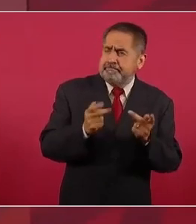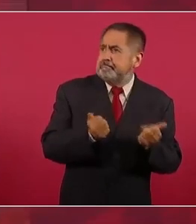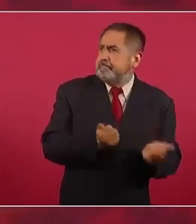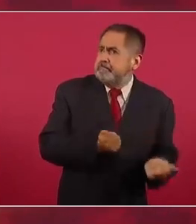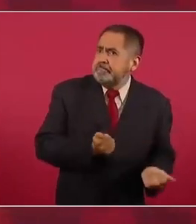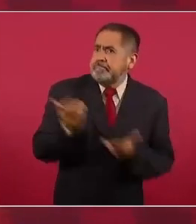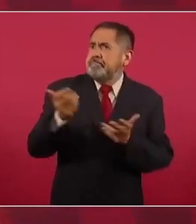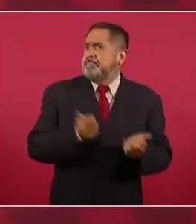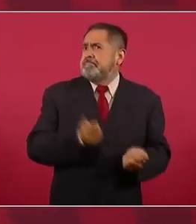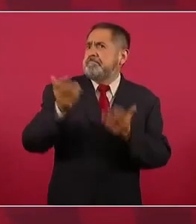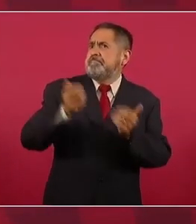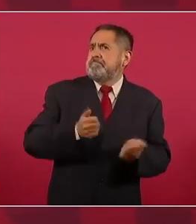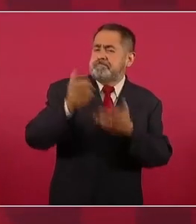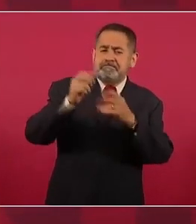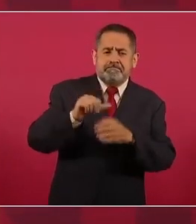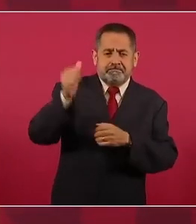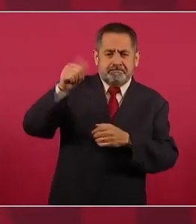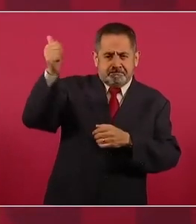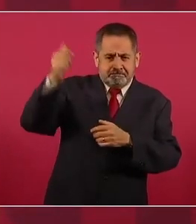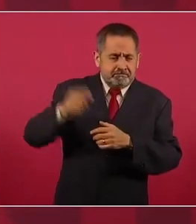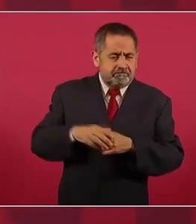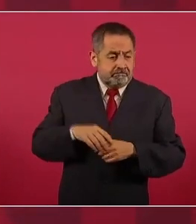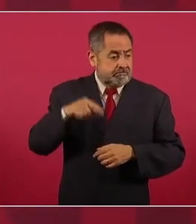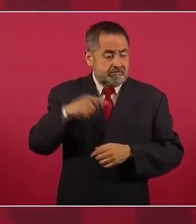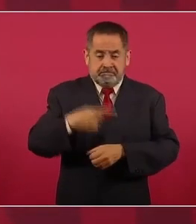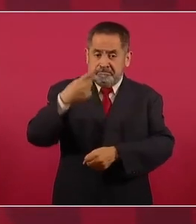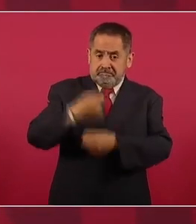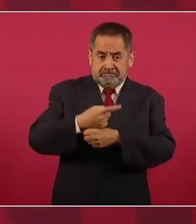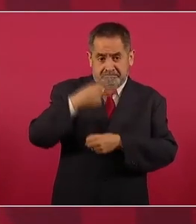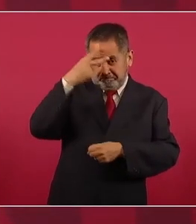exporta en el mundo.